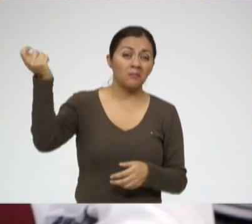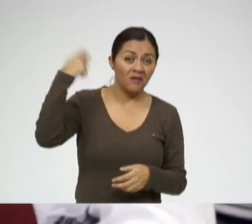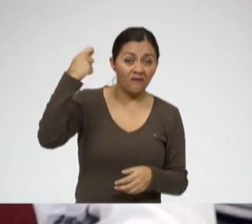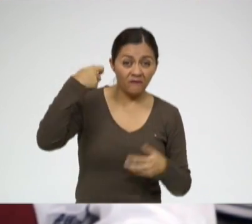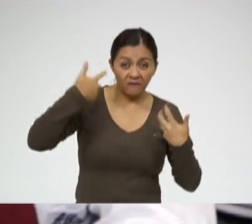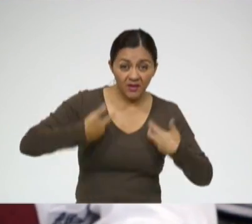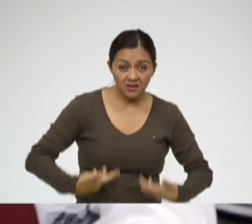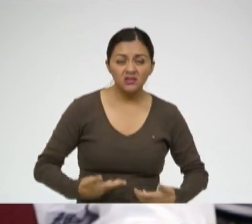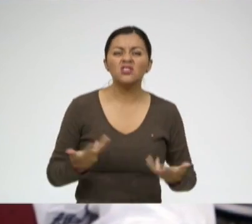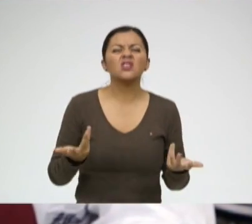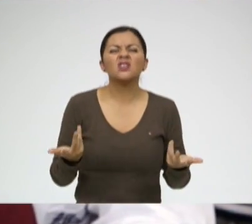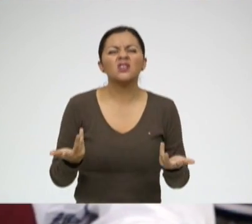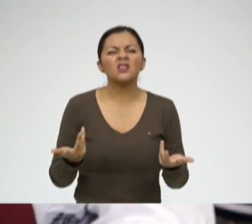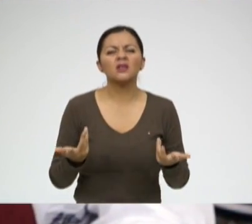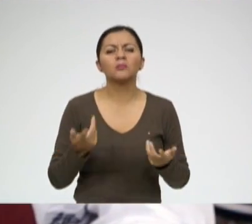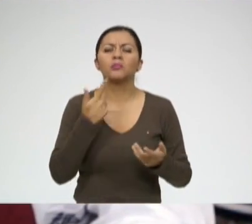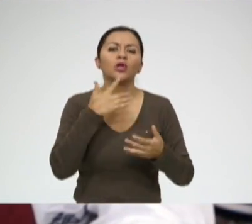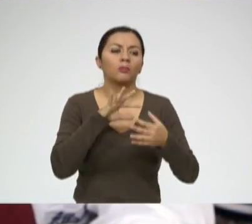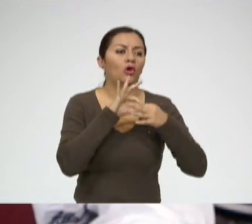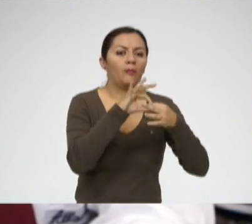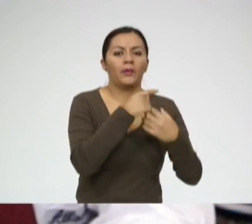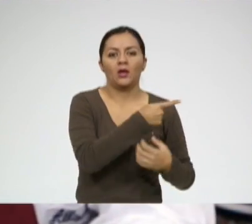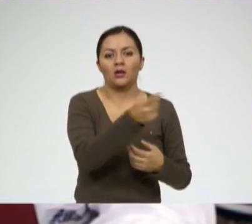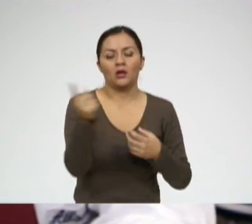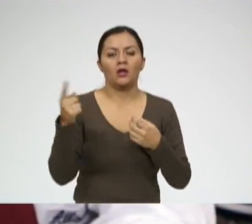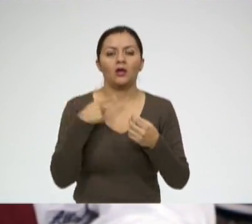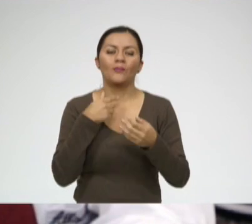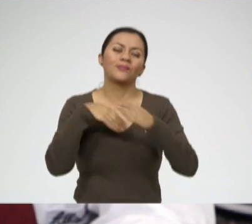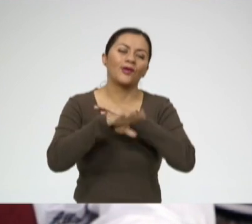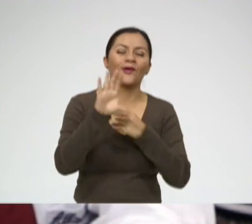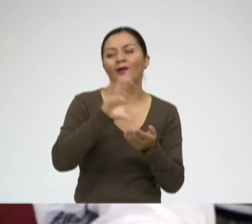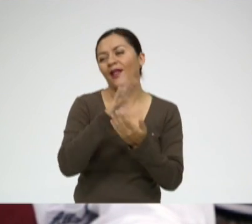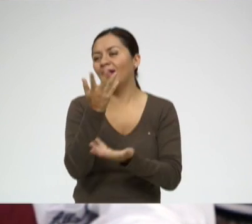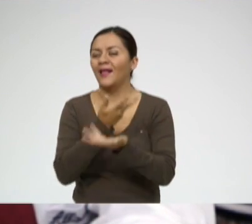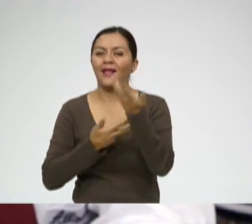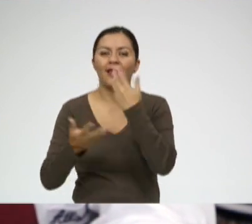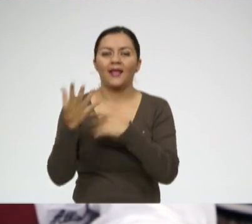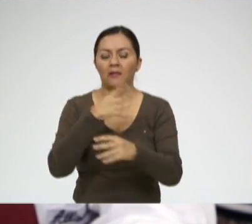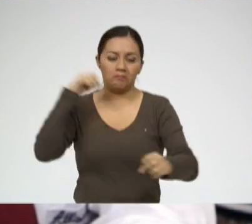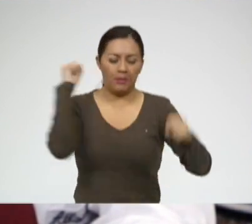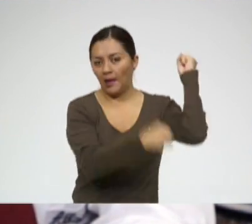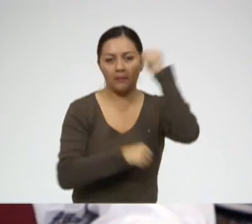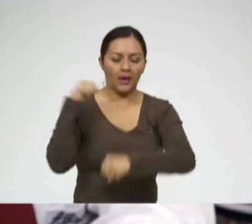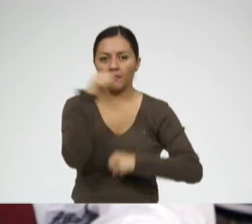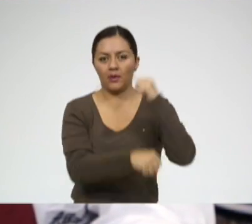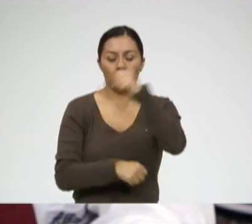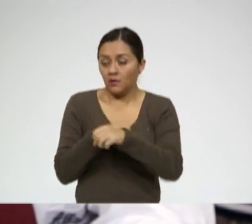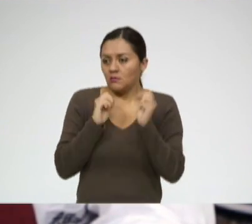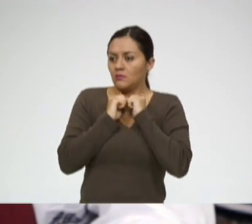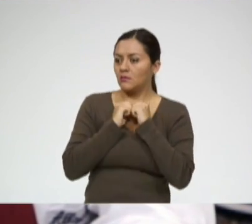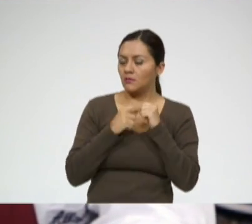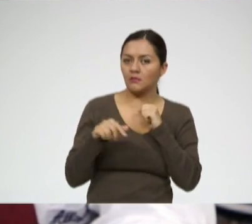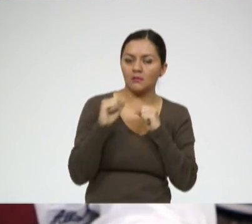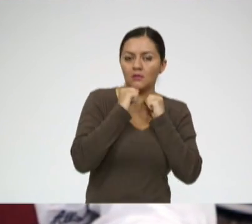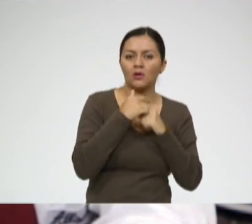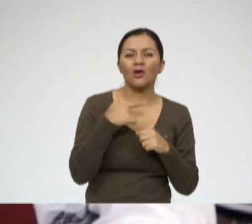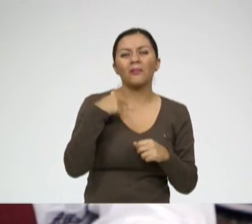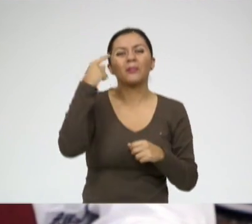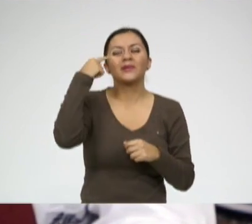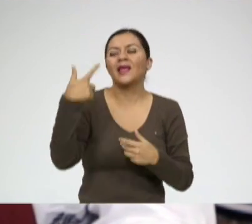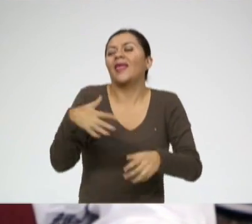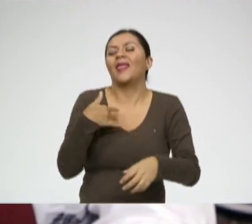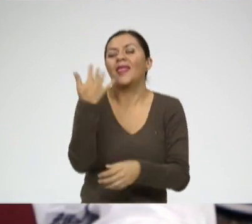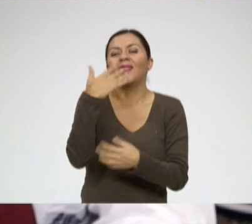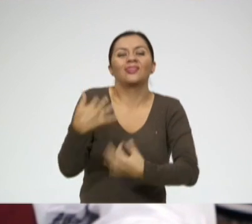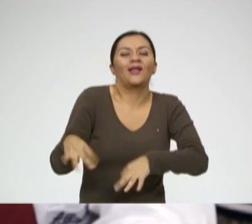se trata a veces entre compañeros, uno entra a un colegio y lo primero que ve es violencia física y uno no se da cuenta y cree que es